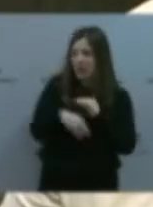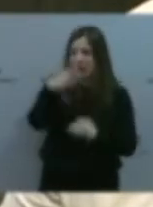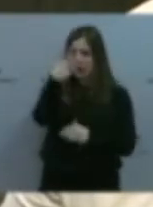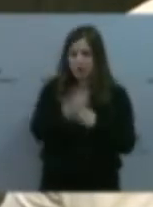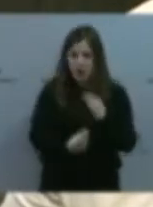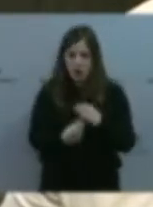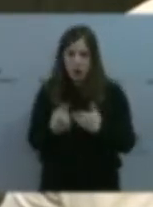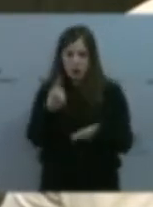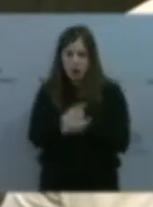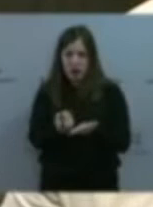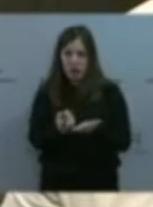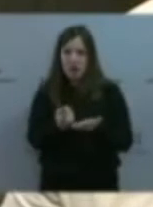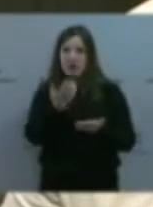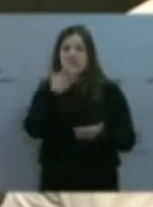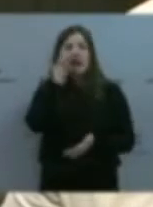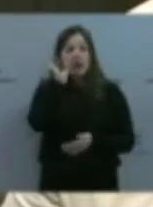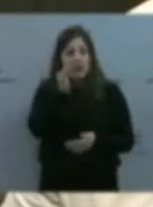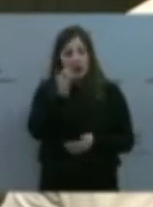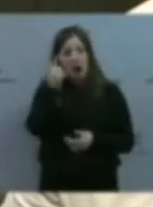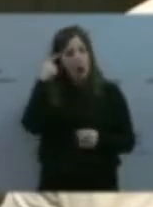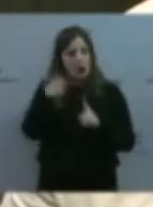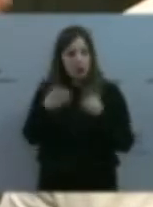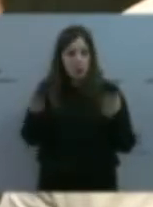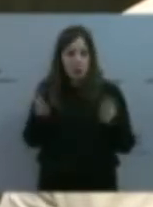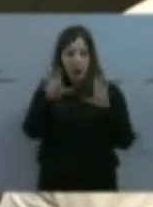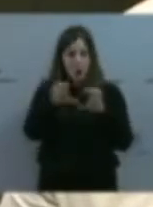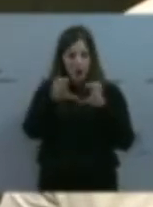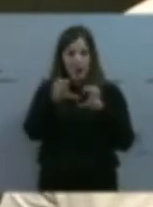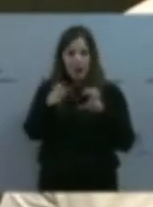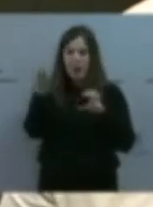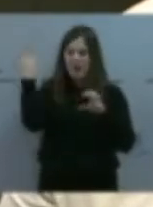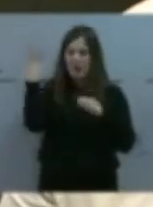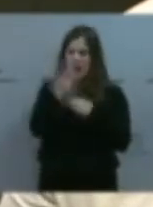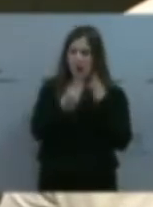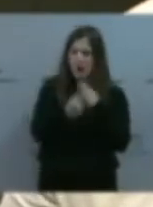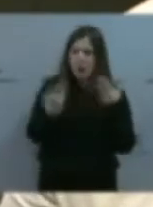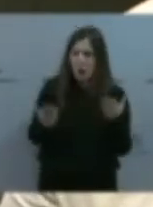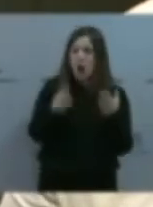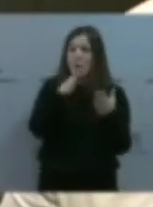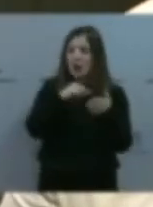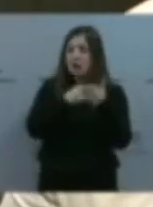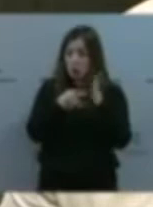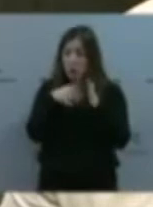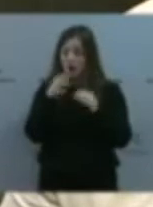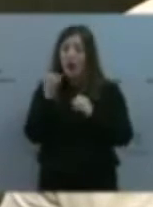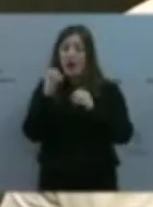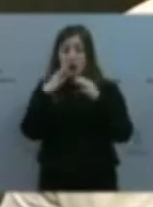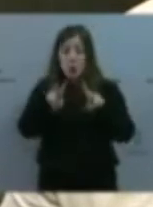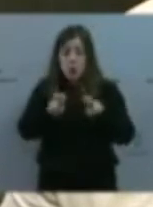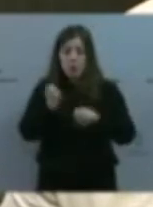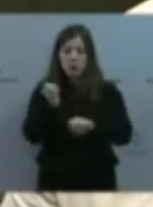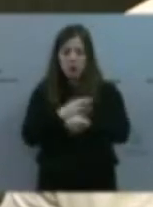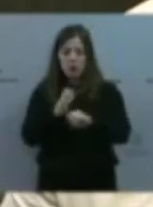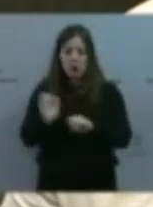pretende aprender del pasado y establecer las condiciones para que los nuevos fondos europeos se distribuyan de forma adecuada, es